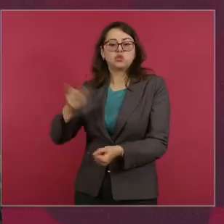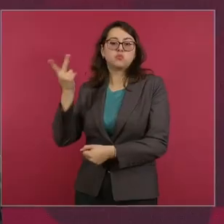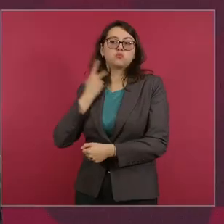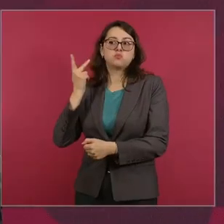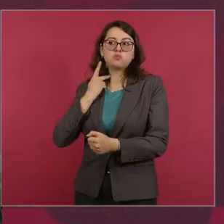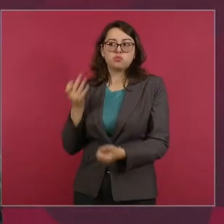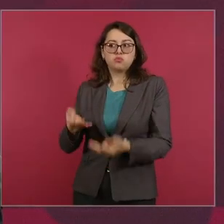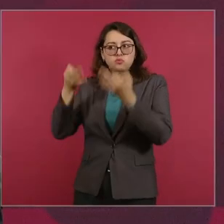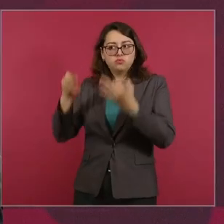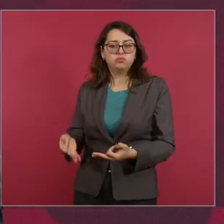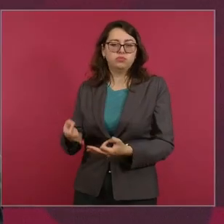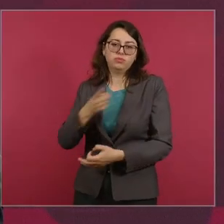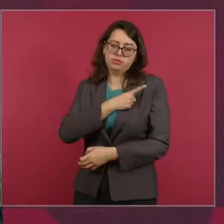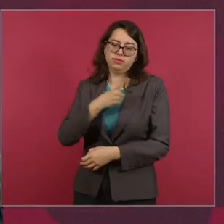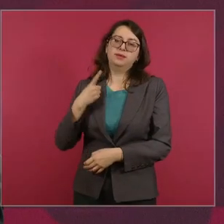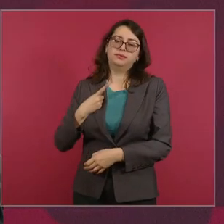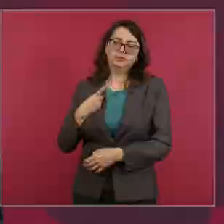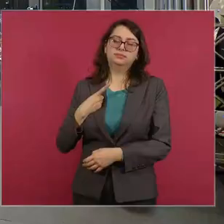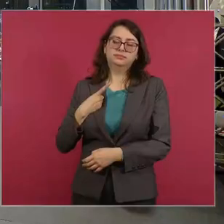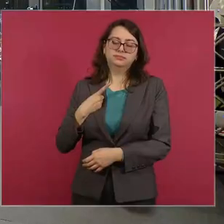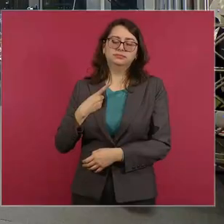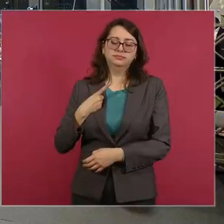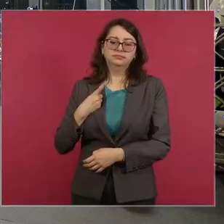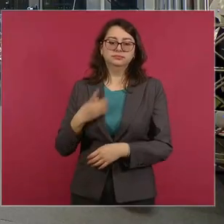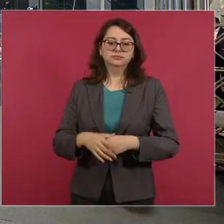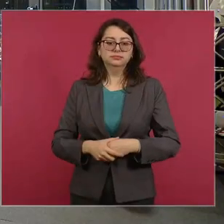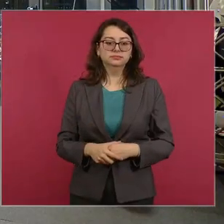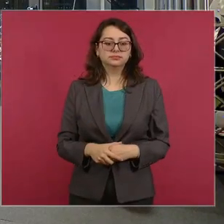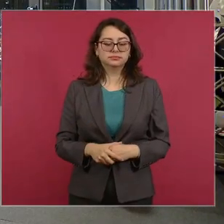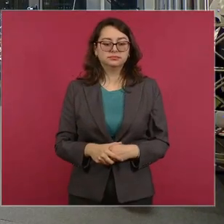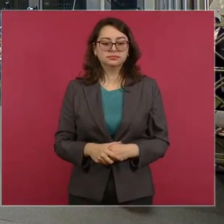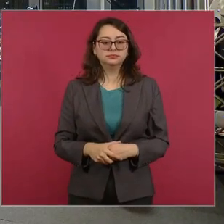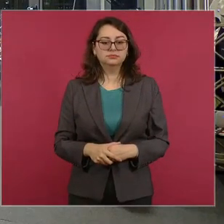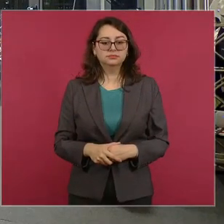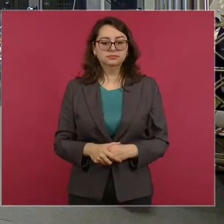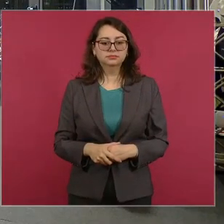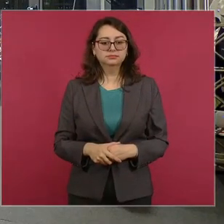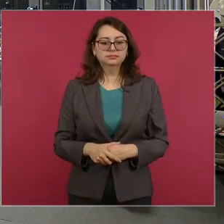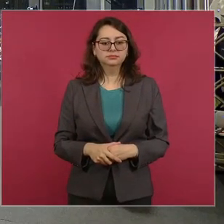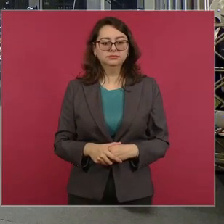¿de los que ha mandado a corruptos la de Sonora?